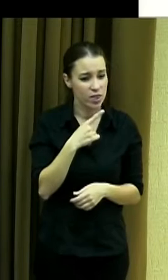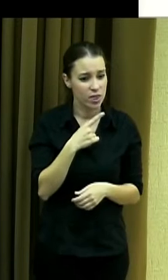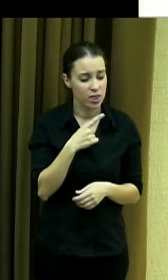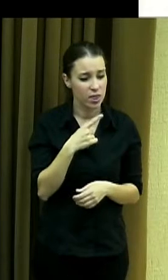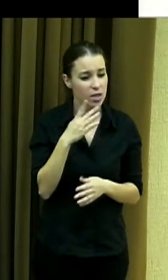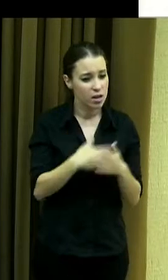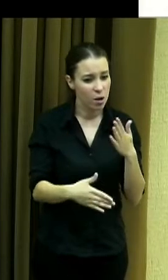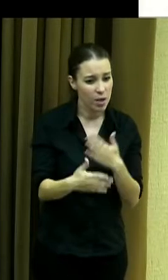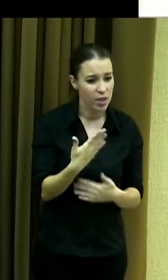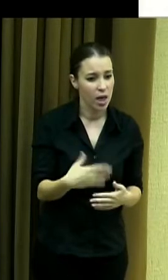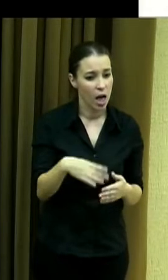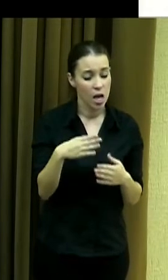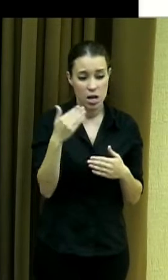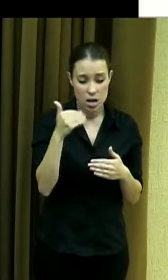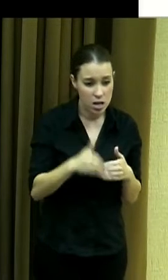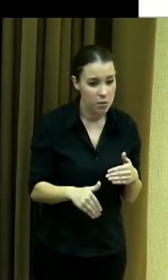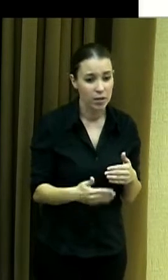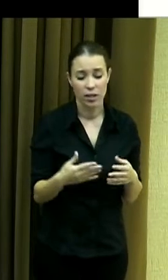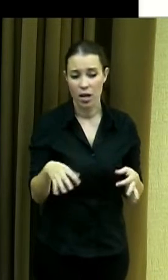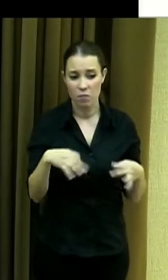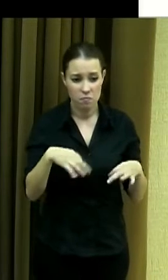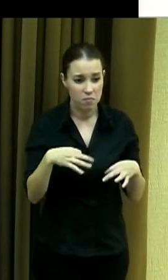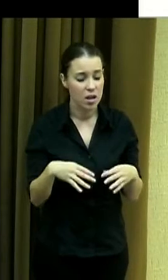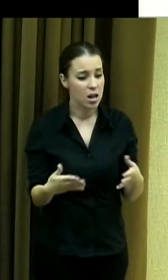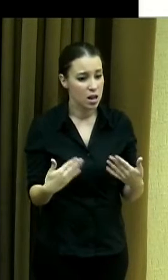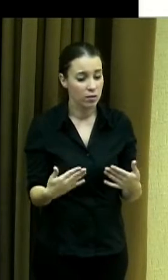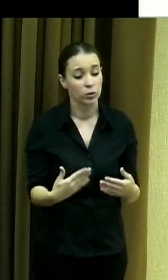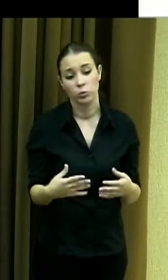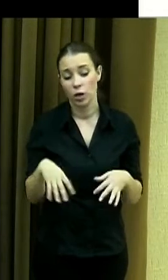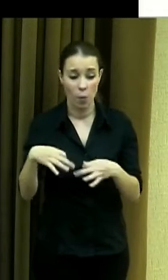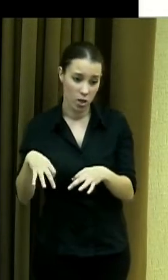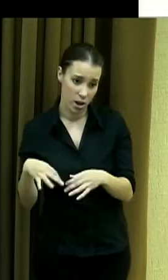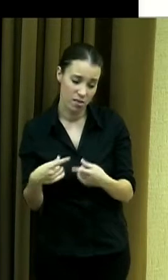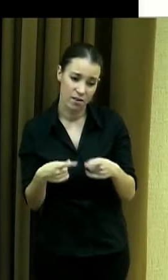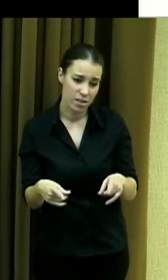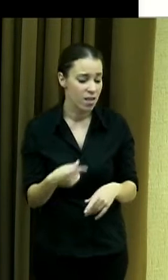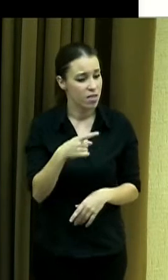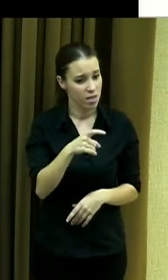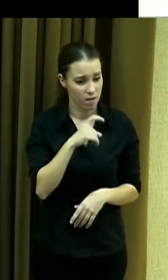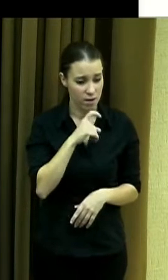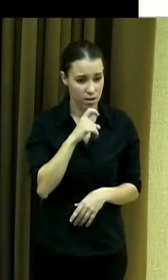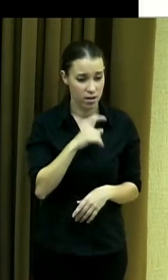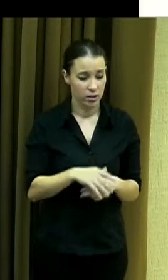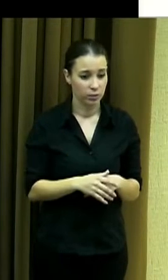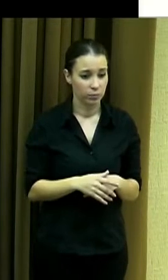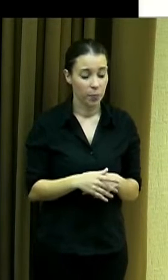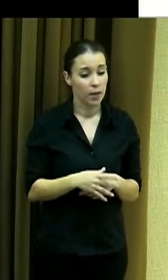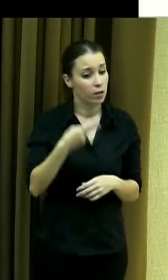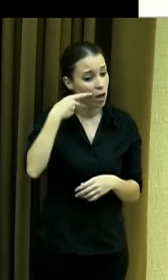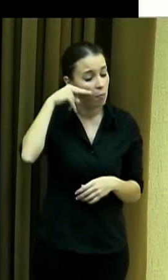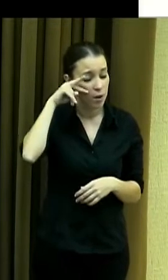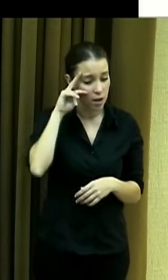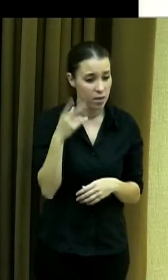intelectual leve, límite, de una moderada, porque todas las series publicadas, incluso nuestra propia experiencia, pues va a